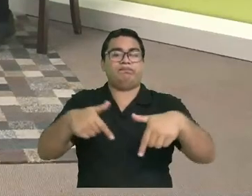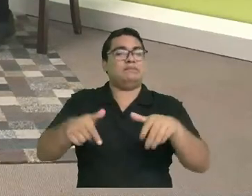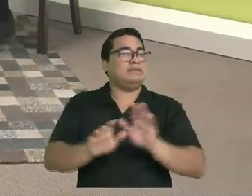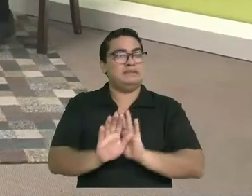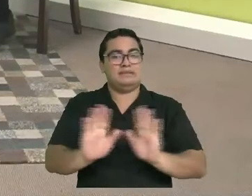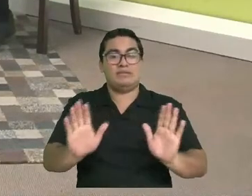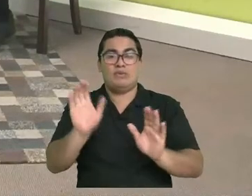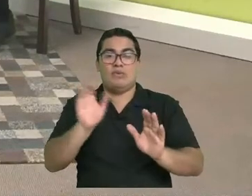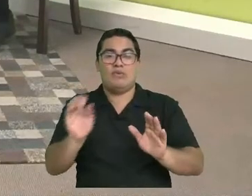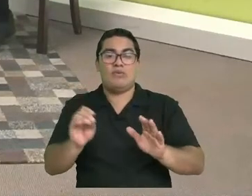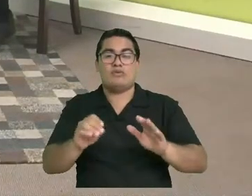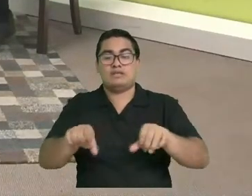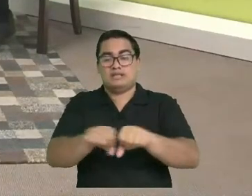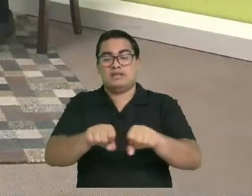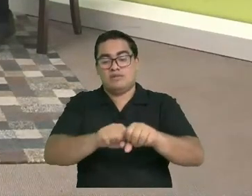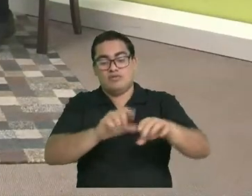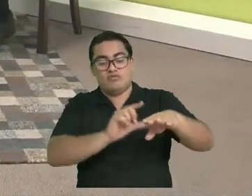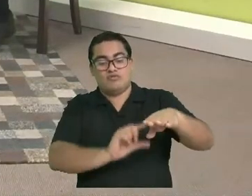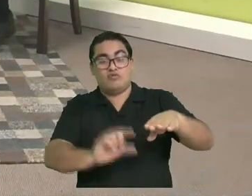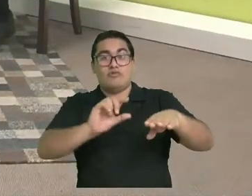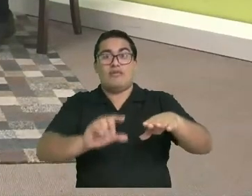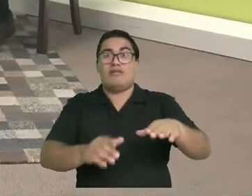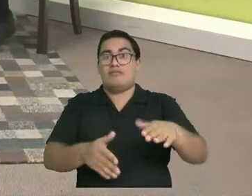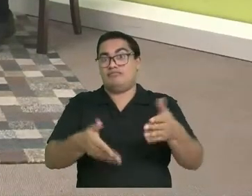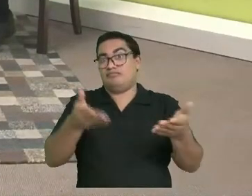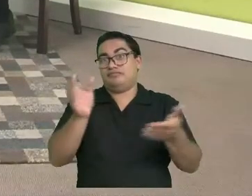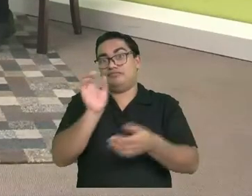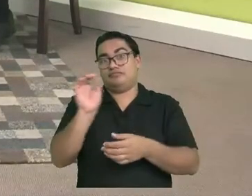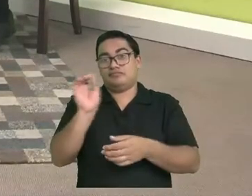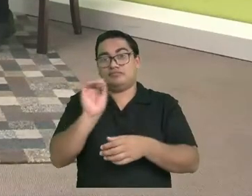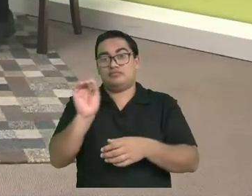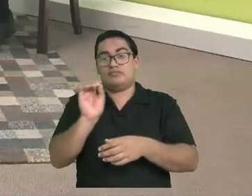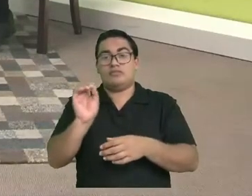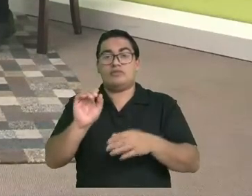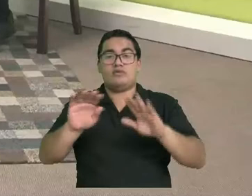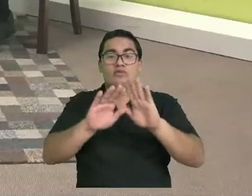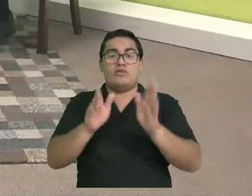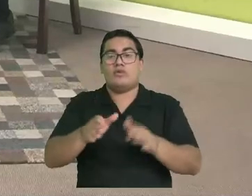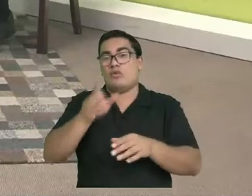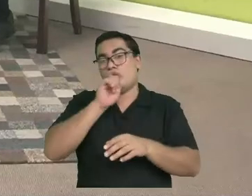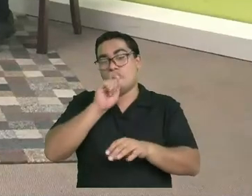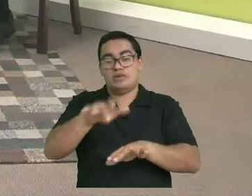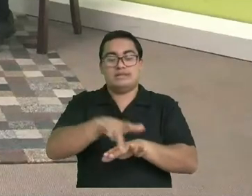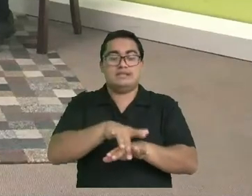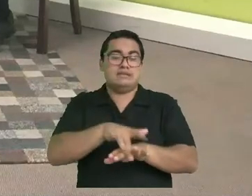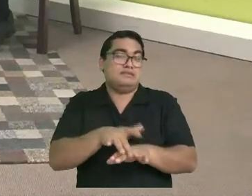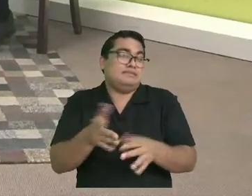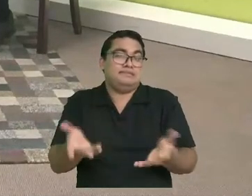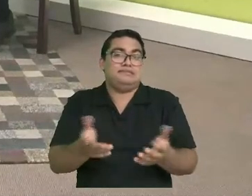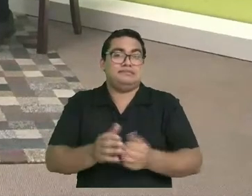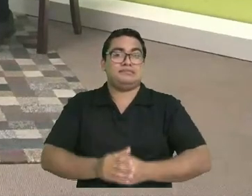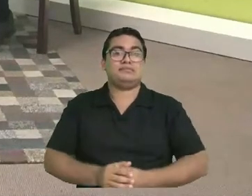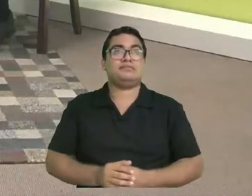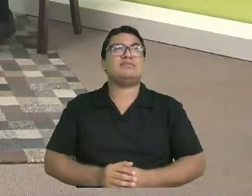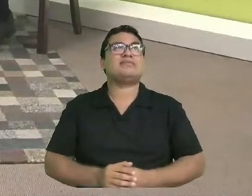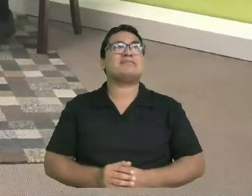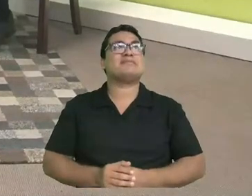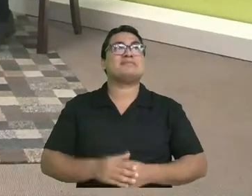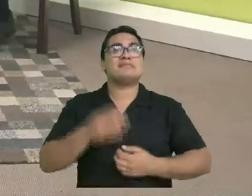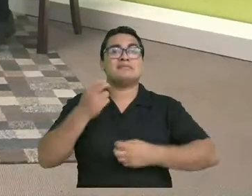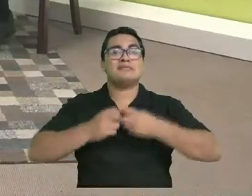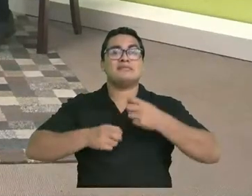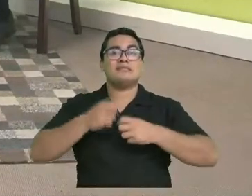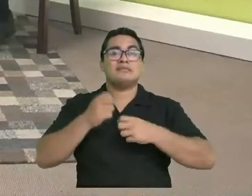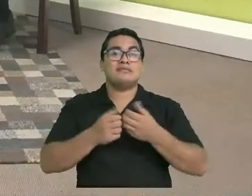las plataformas, tacones. Y o bien las sandalias o los zapatos bajos. Así es. El problema es que